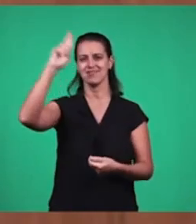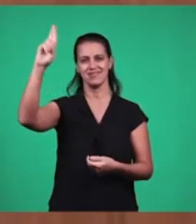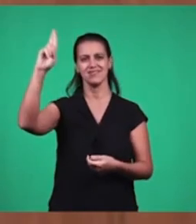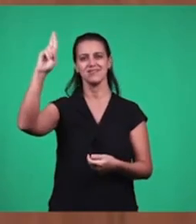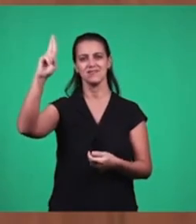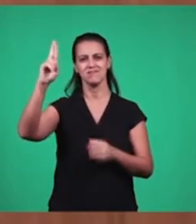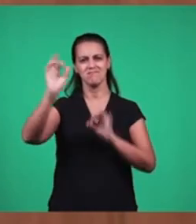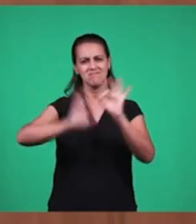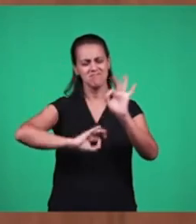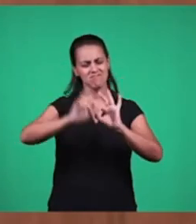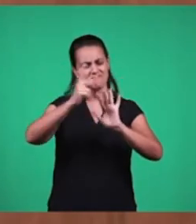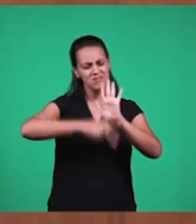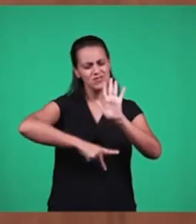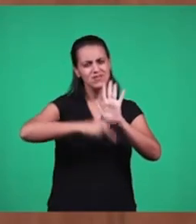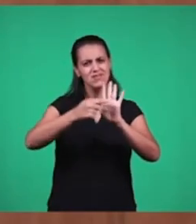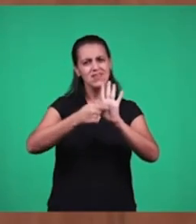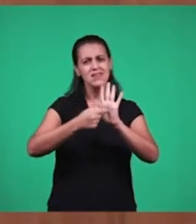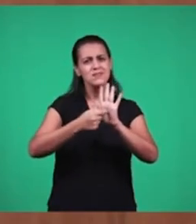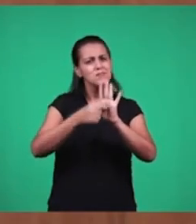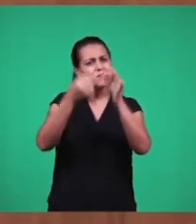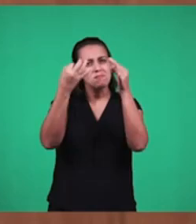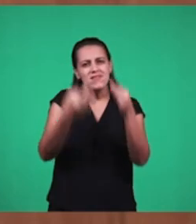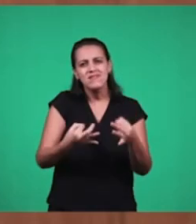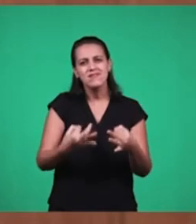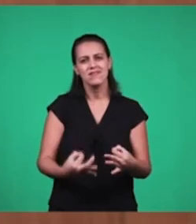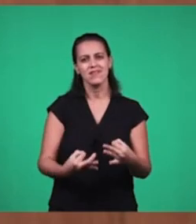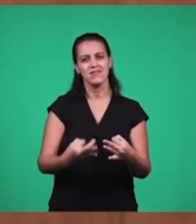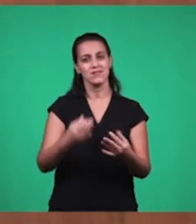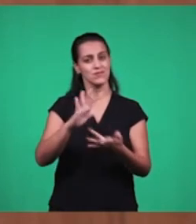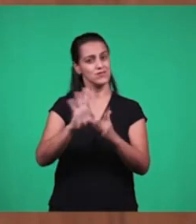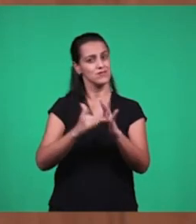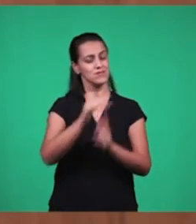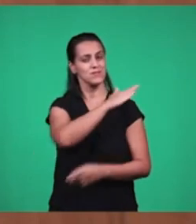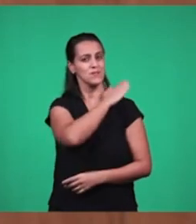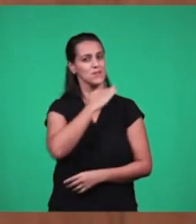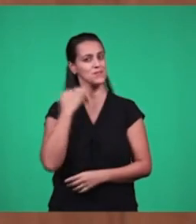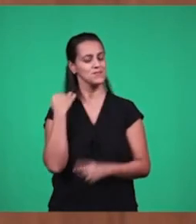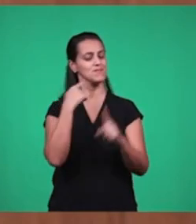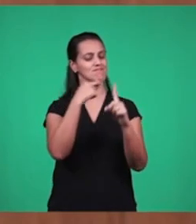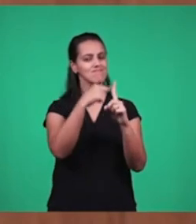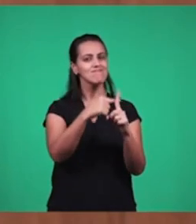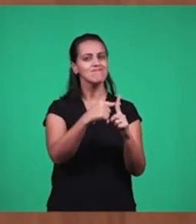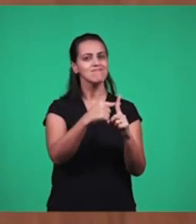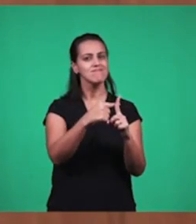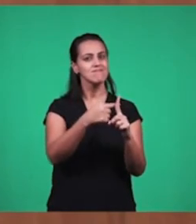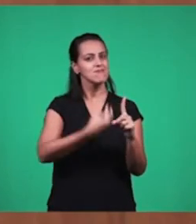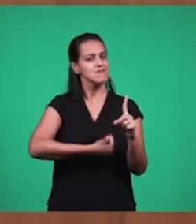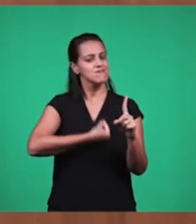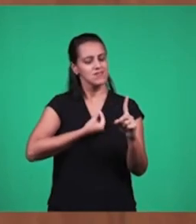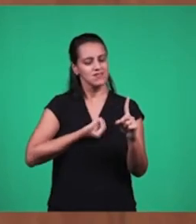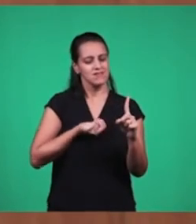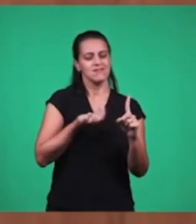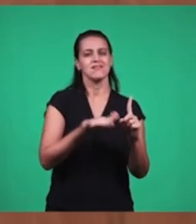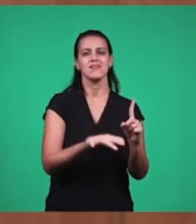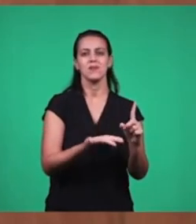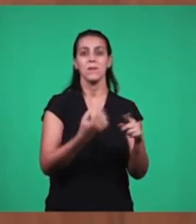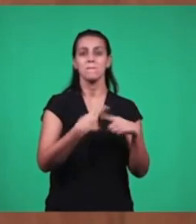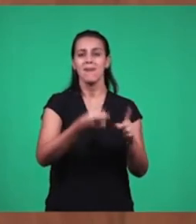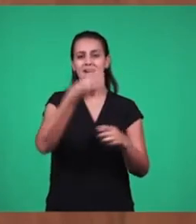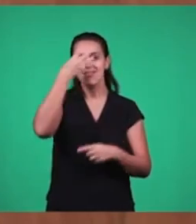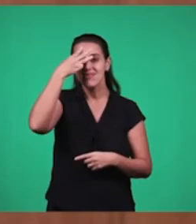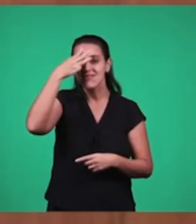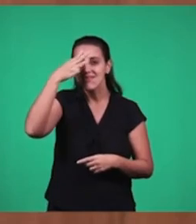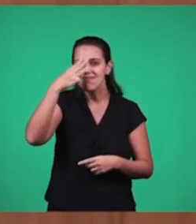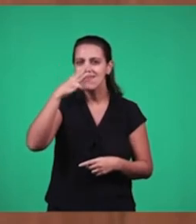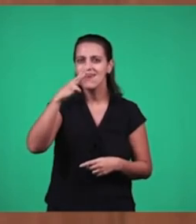Señor, un proyecto perfecto en que Jesús murió en la cruz, entregó su vida, mas al tercer